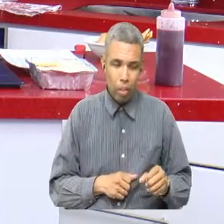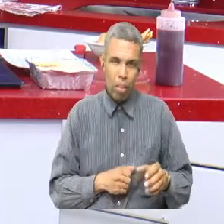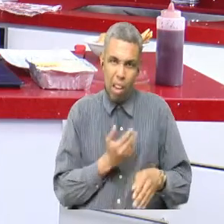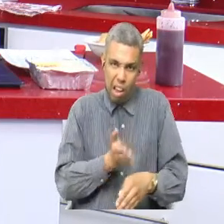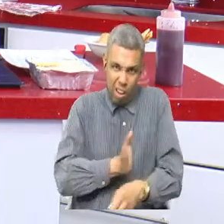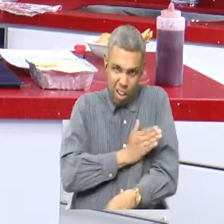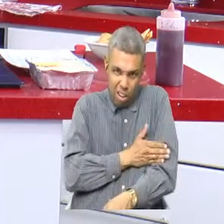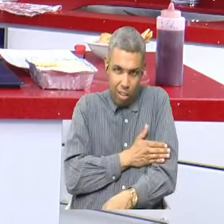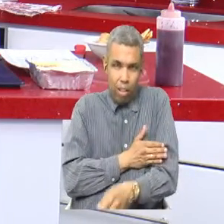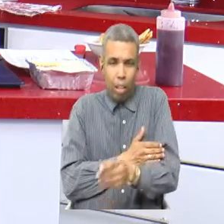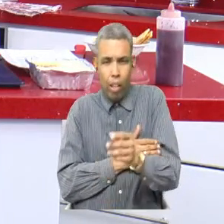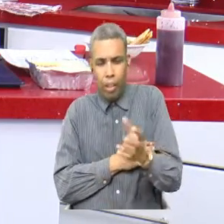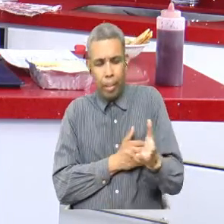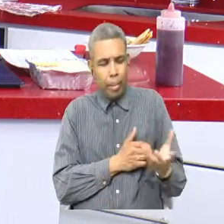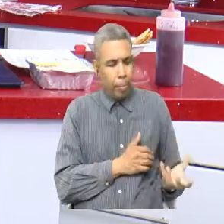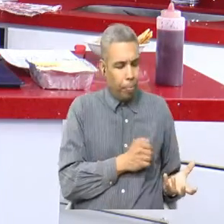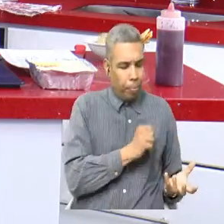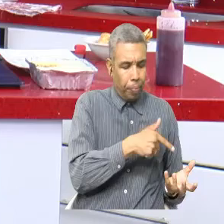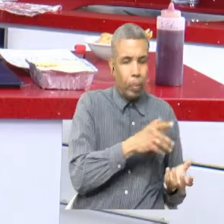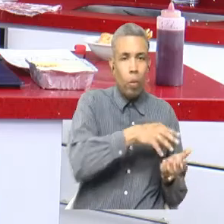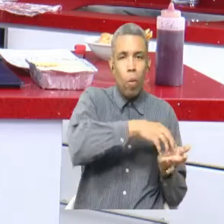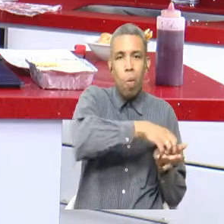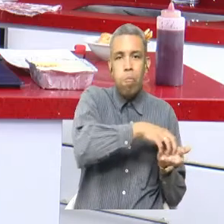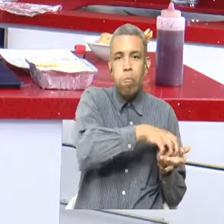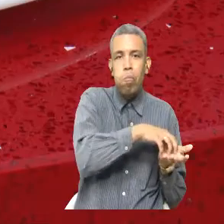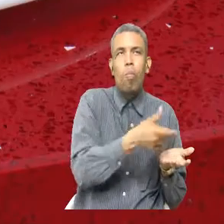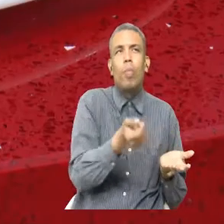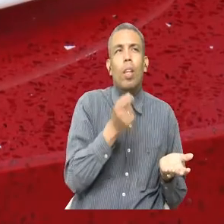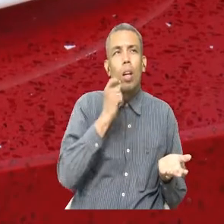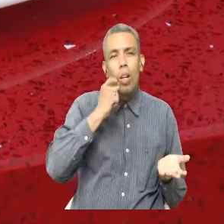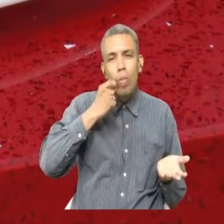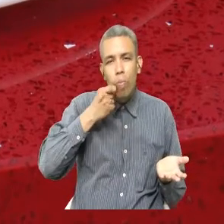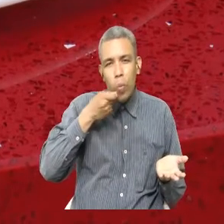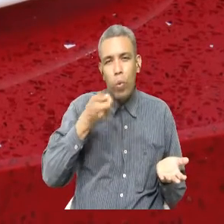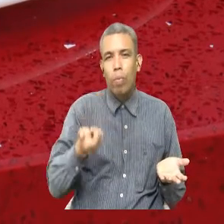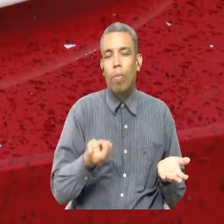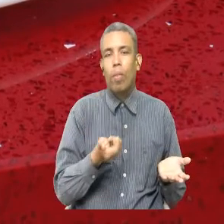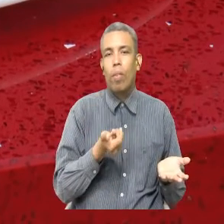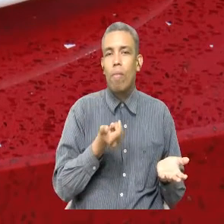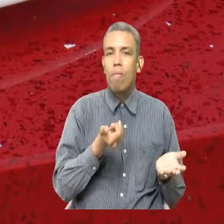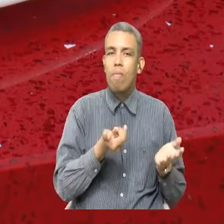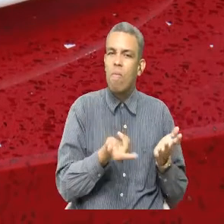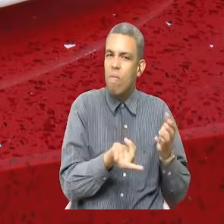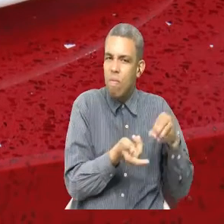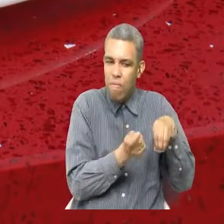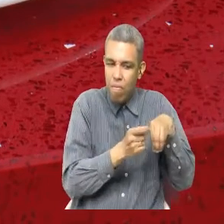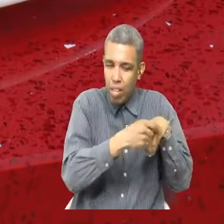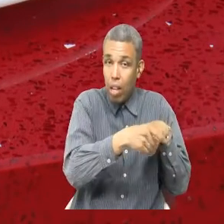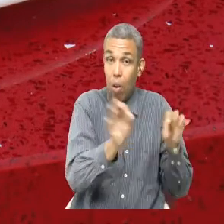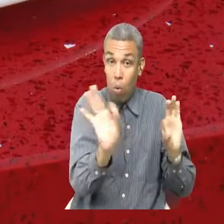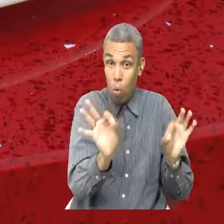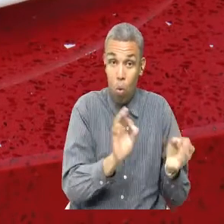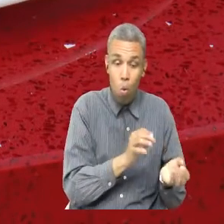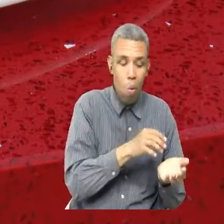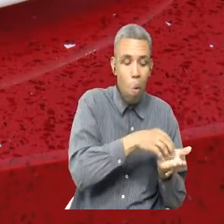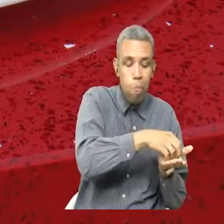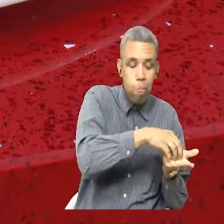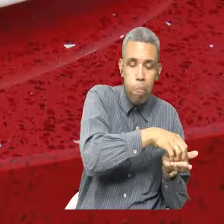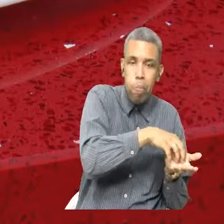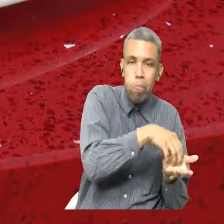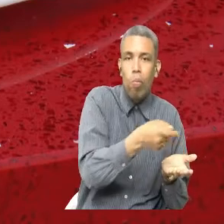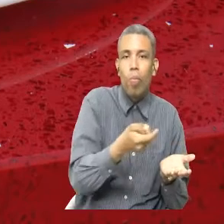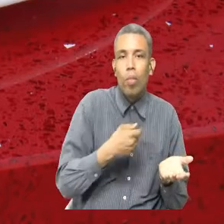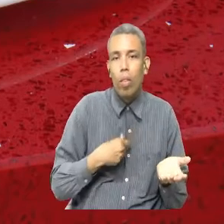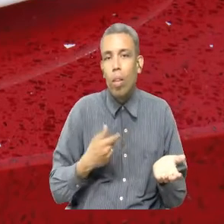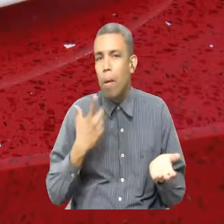una gelatina de limón, de fresa, e incluso algo fuera de lo normal, una gelatina de queso, okay, de queso con naranja. Bueno. Entonces